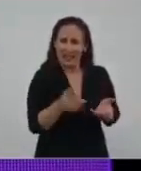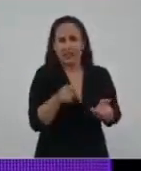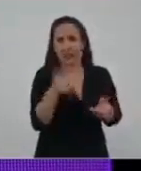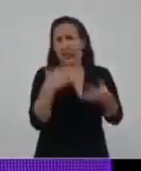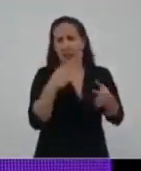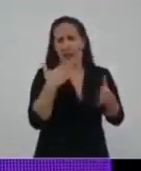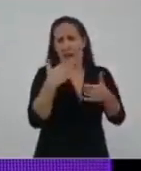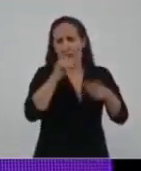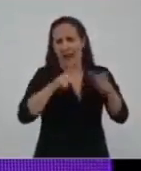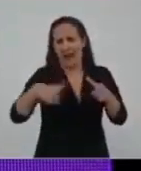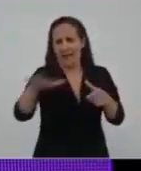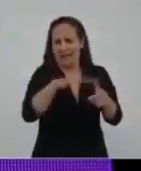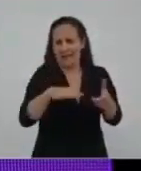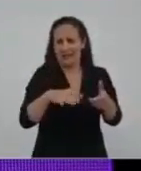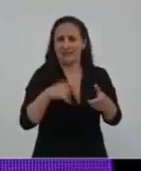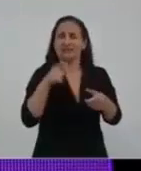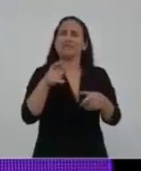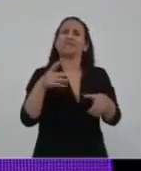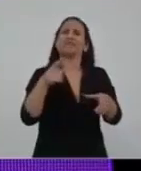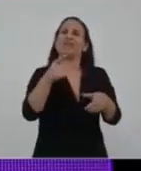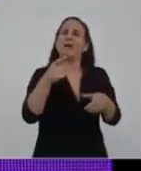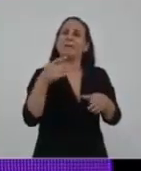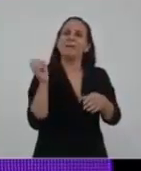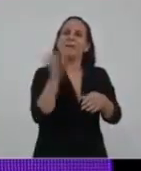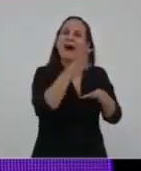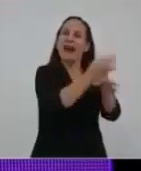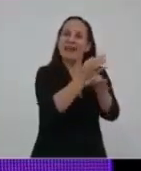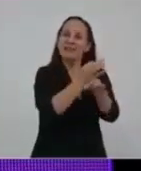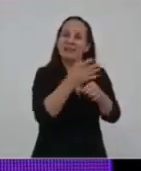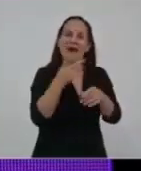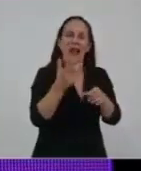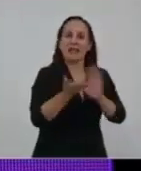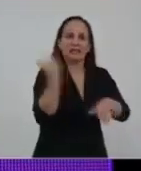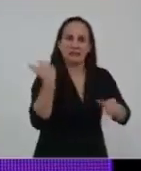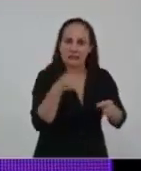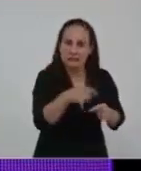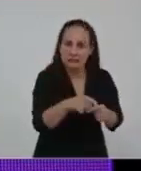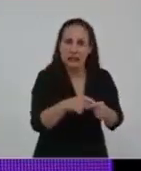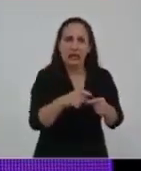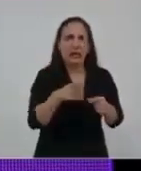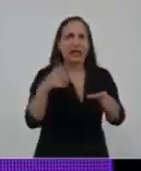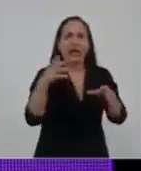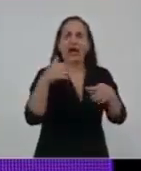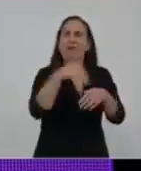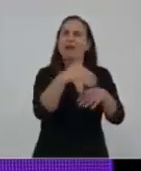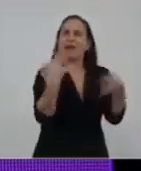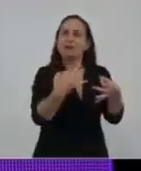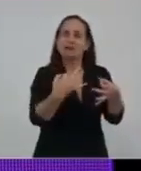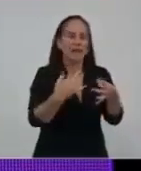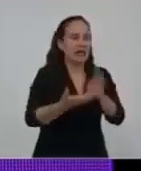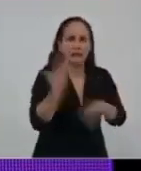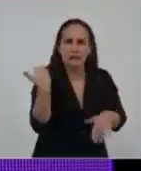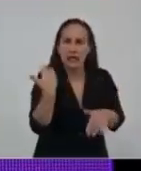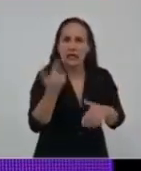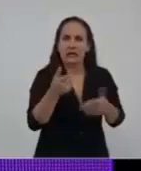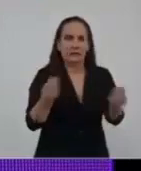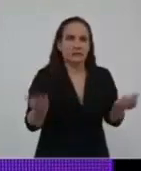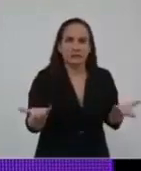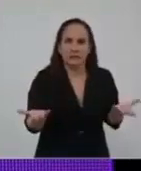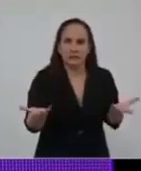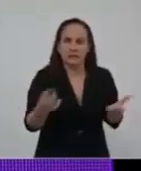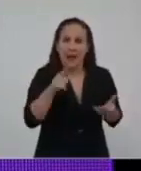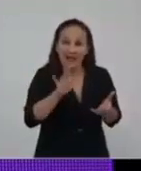vecinos les quita en el transporte escolar los chicos de séptimo grado ya no pueden viajar en los micros y la verdad que todas esas cosas se